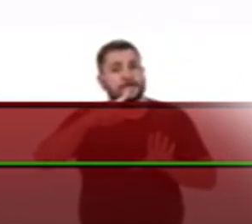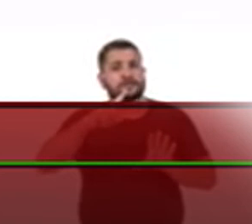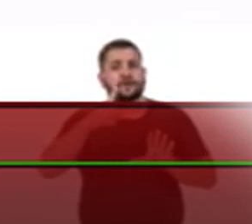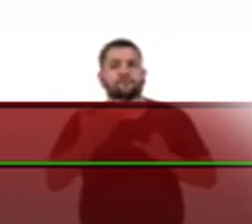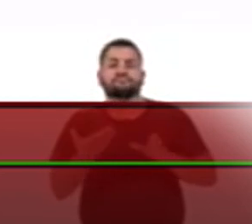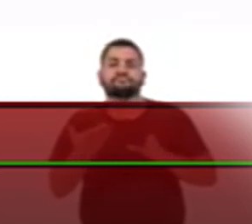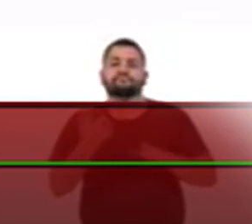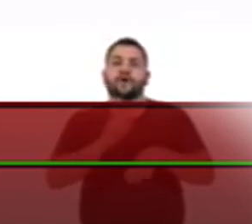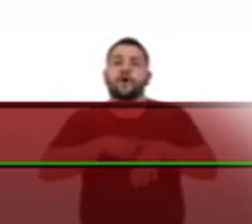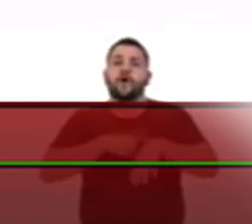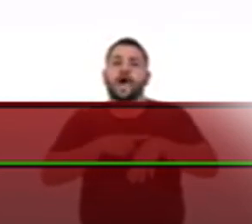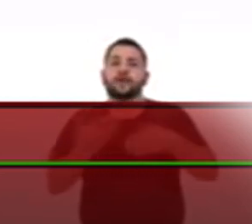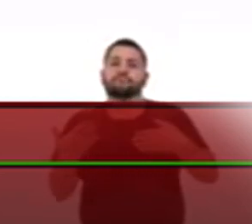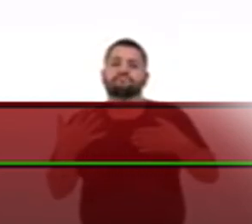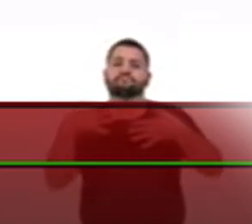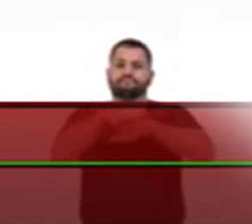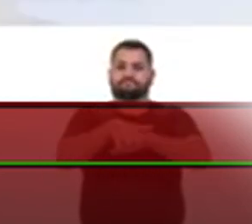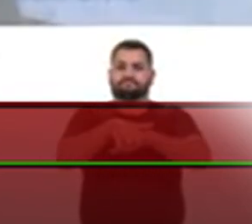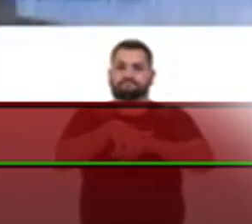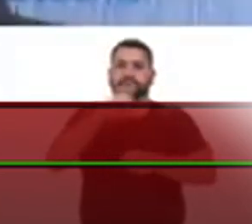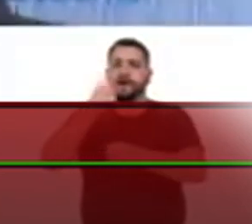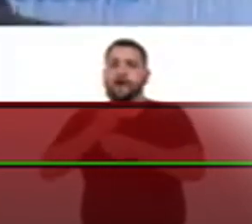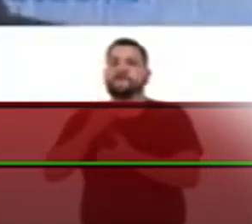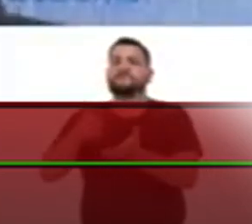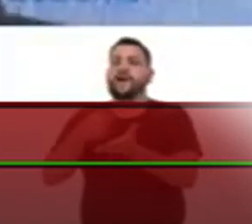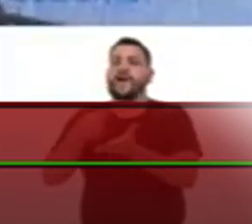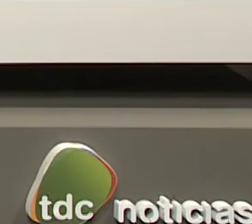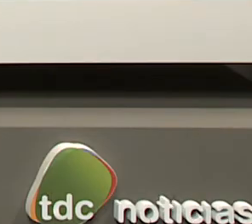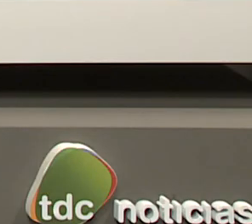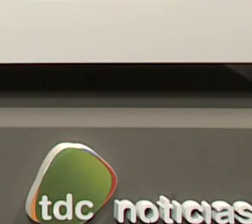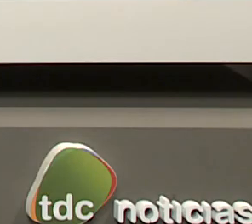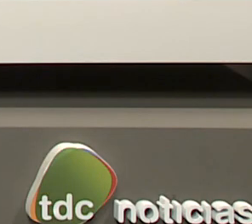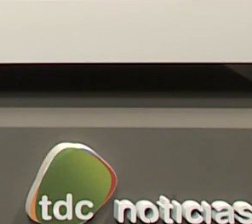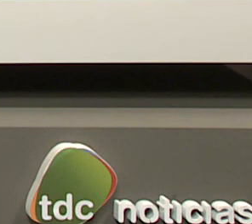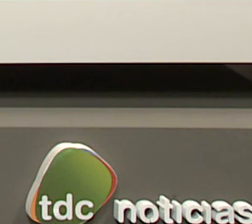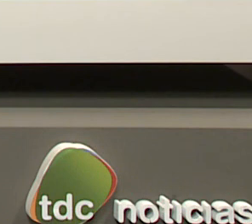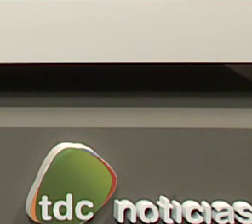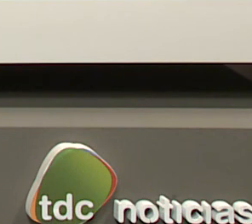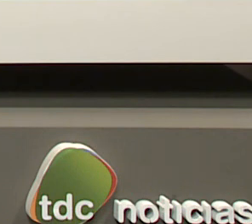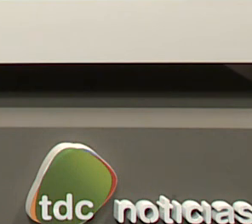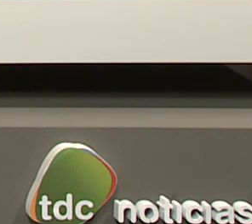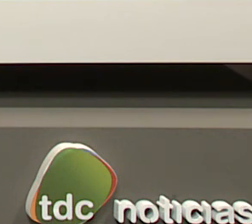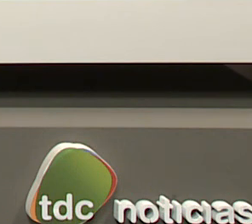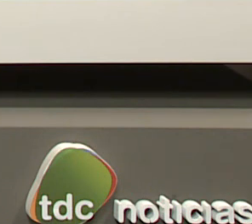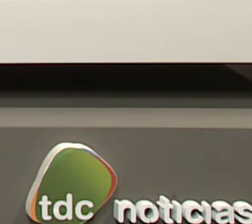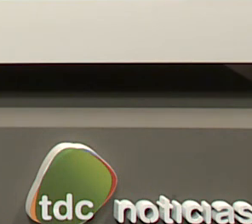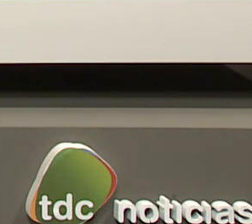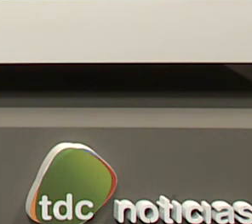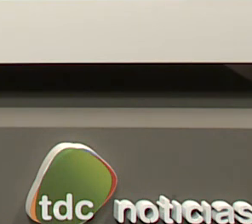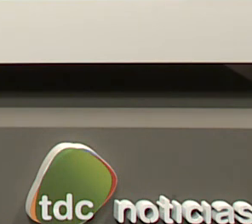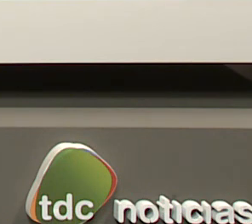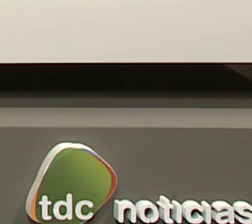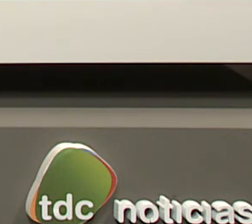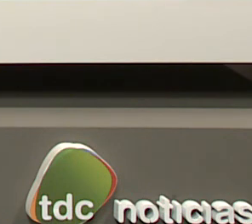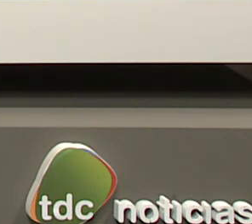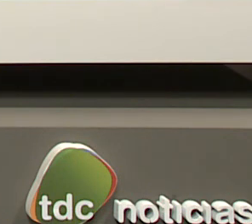superponerse con los horarios de la actividad bancaria. Con respecto a esto último, el tema de la actividad bancaria, que ya tiene una